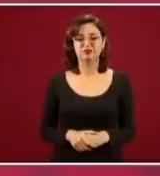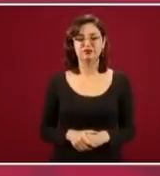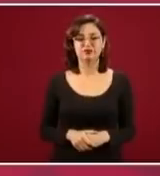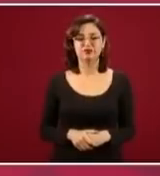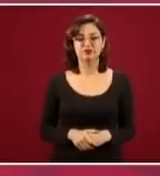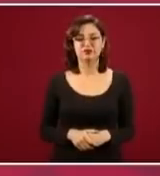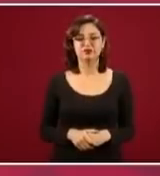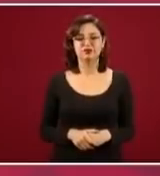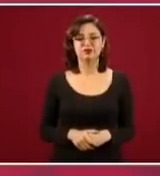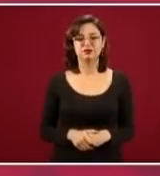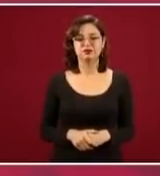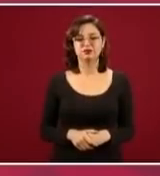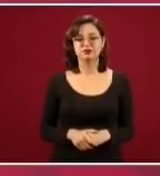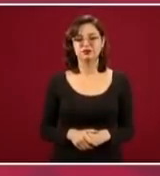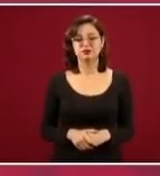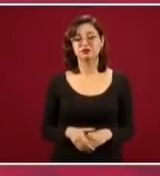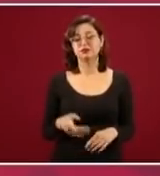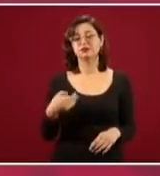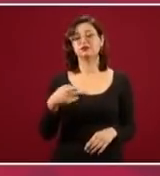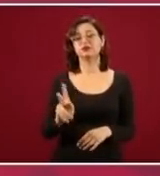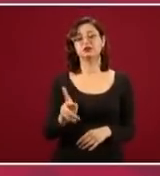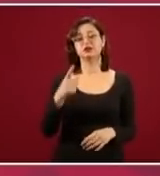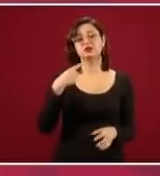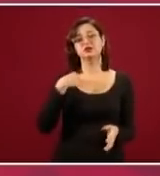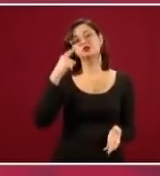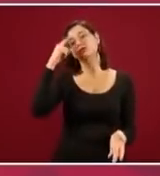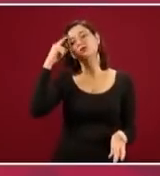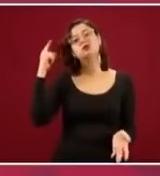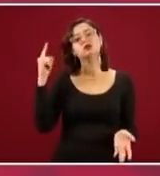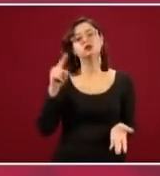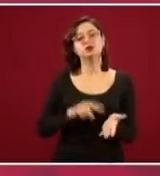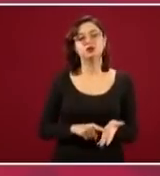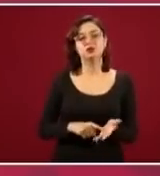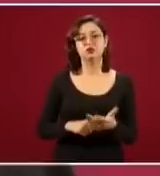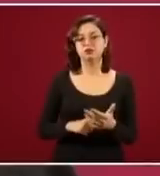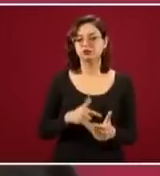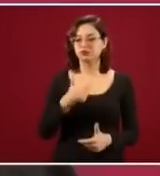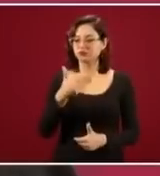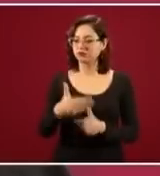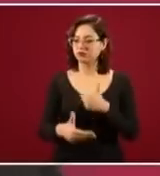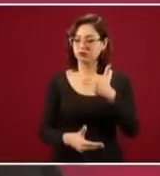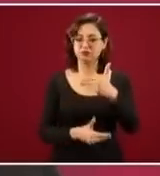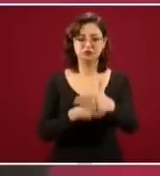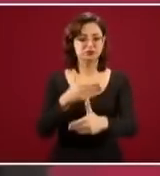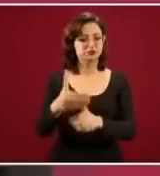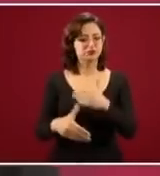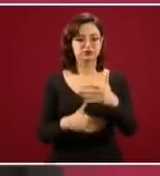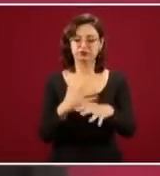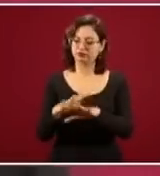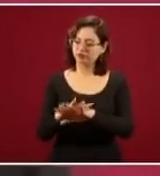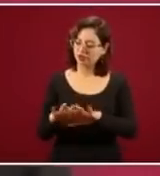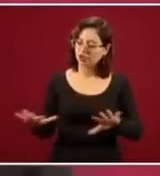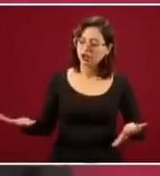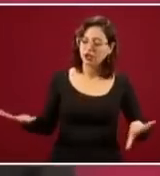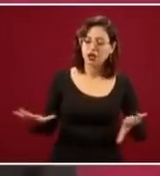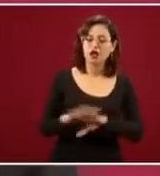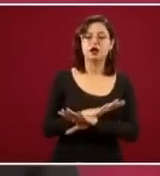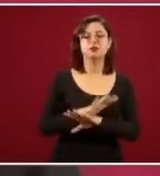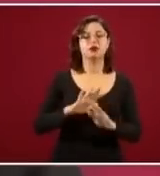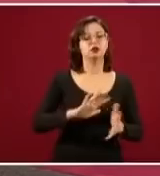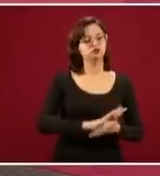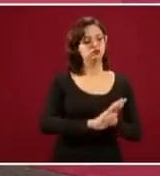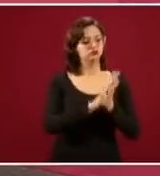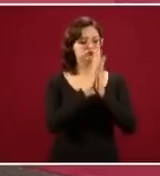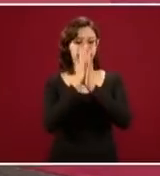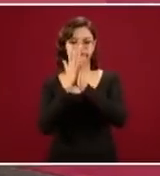pero todo esto yo creo que se va a revertir y todo el sector nos va a